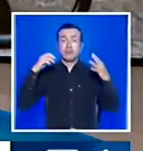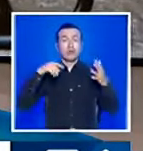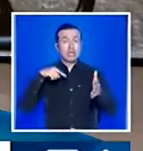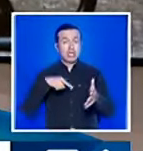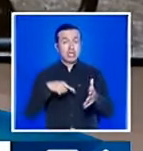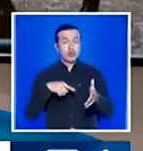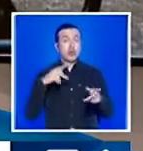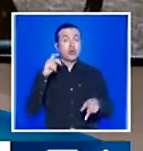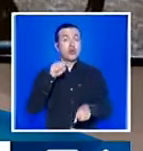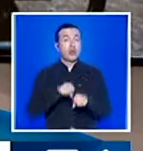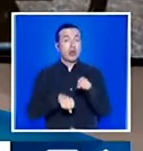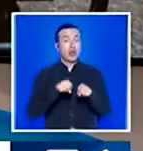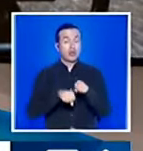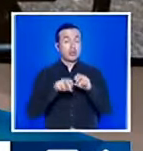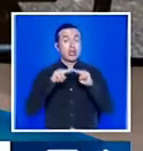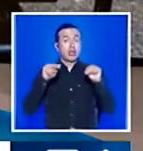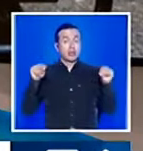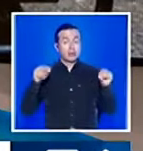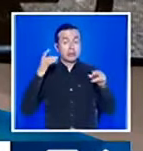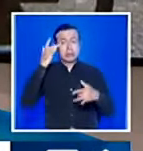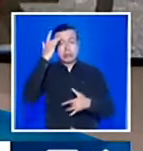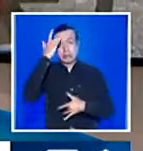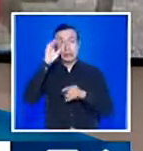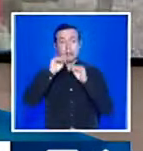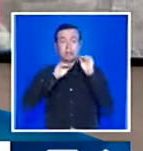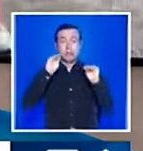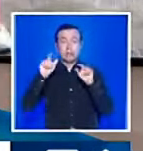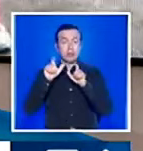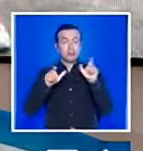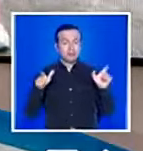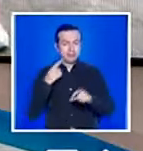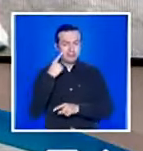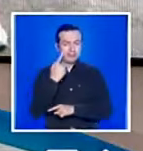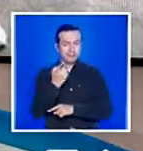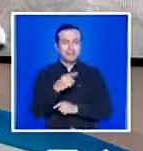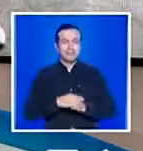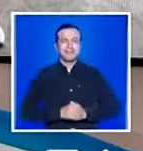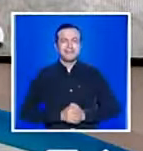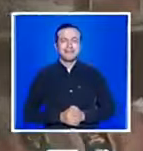y también en la salud es preocupante. Veamos los detalles en la siguiente nota.